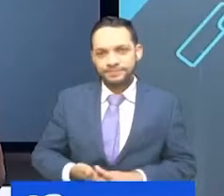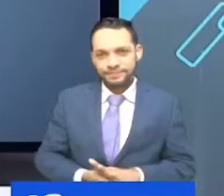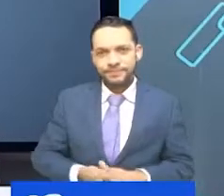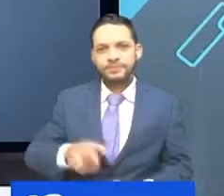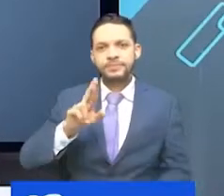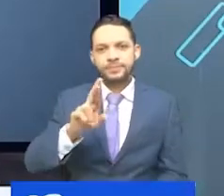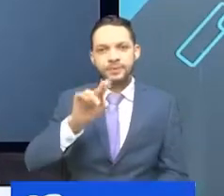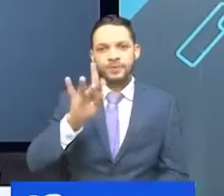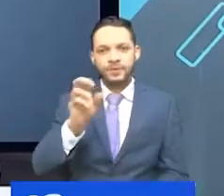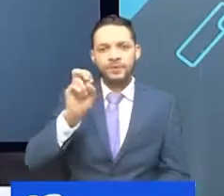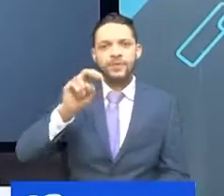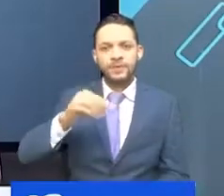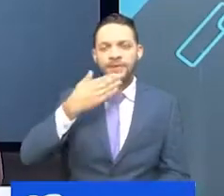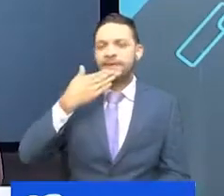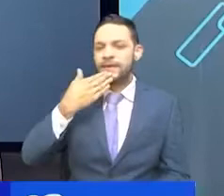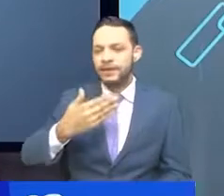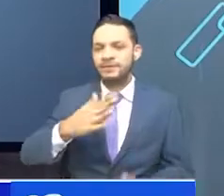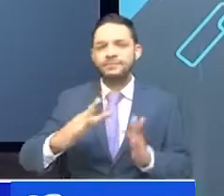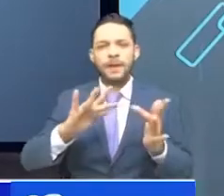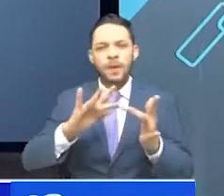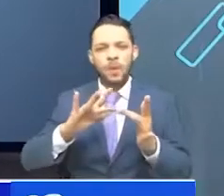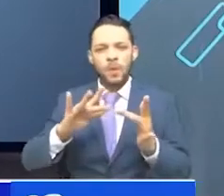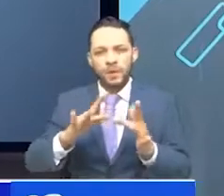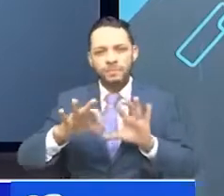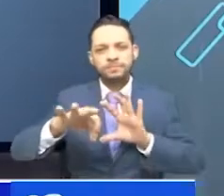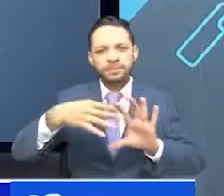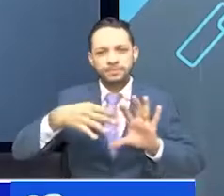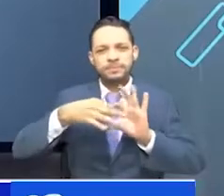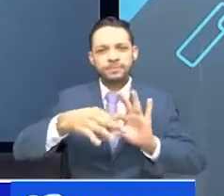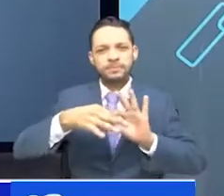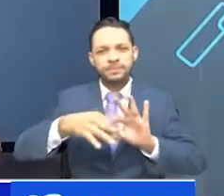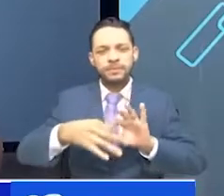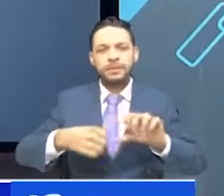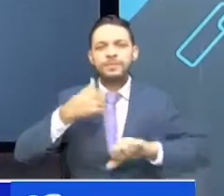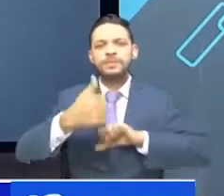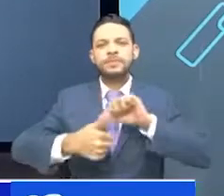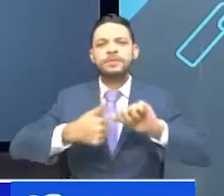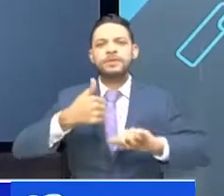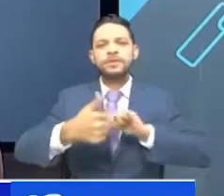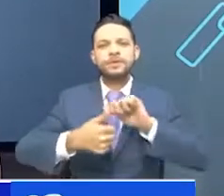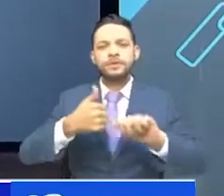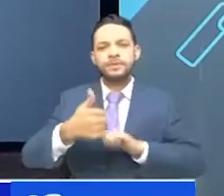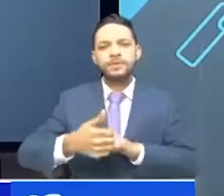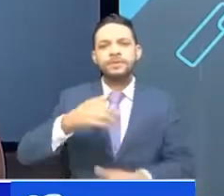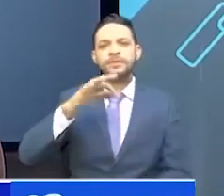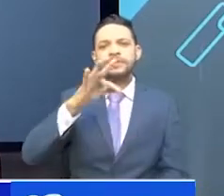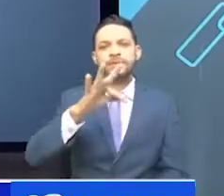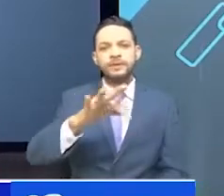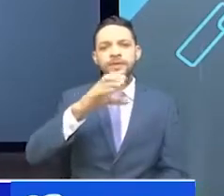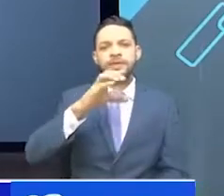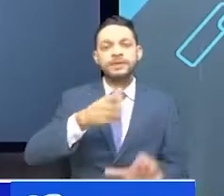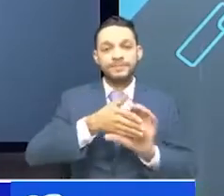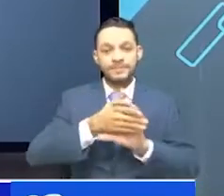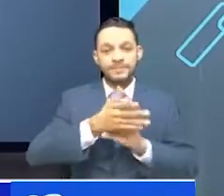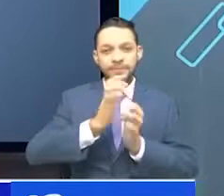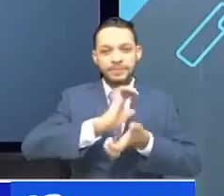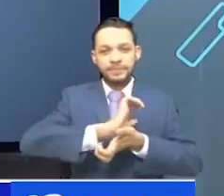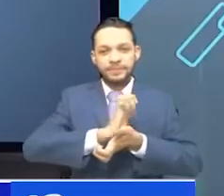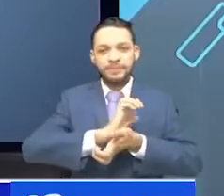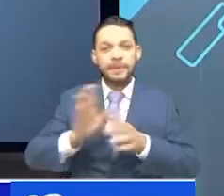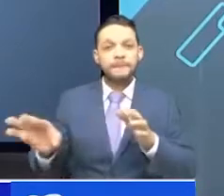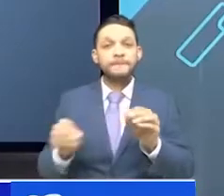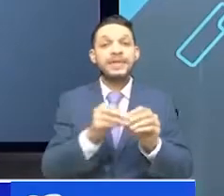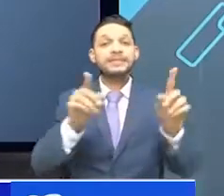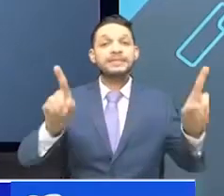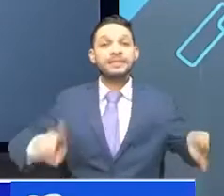Rubén, hasta aquí todas las novedades que tienen que ver con el mundo de las redes sociales. Síganos, estamos en Facebook, Twitter e Instagram como @canaltelecafé. Y la franja